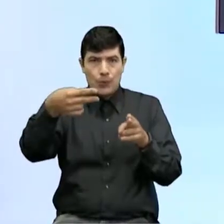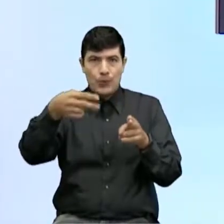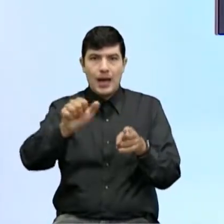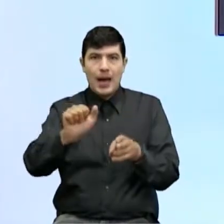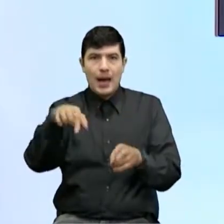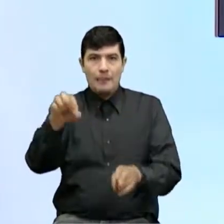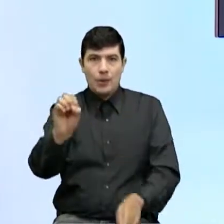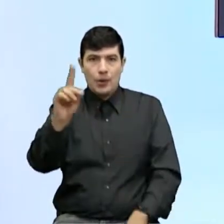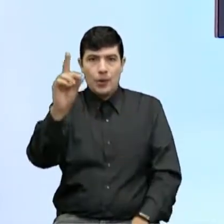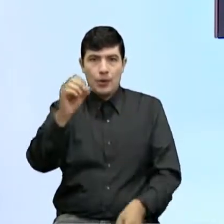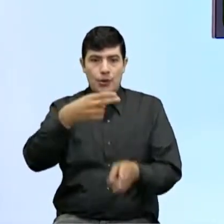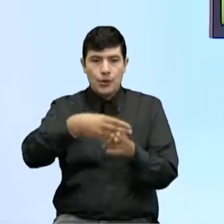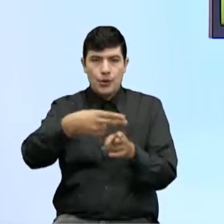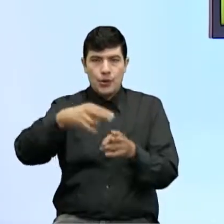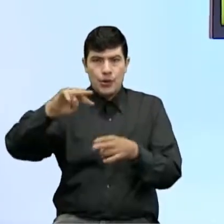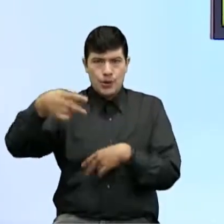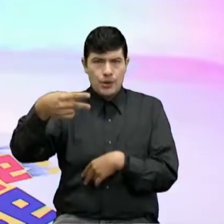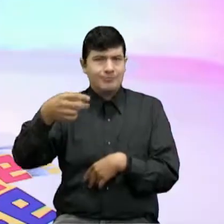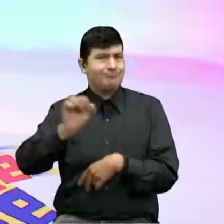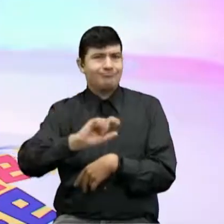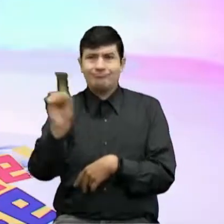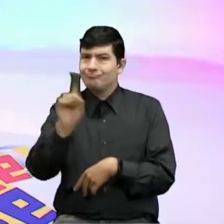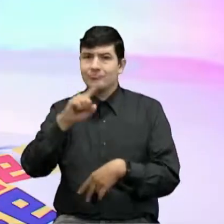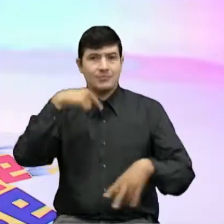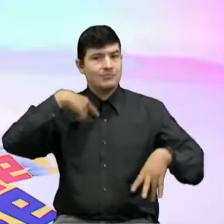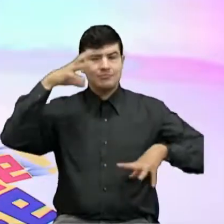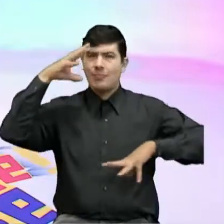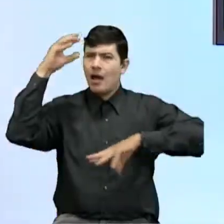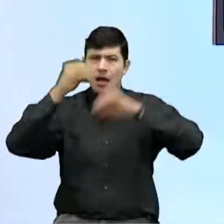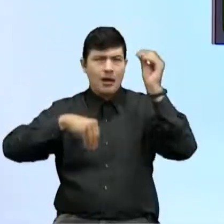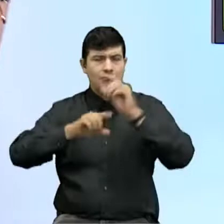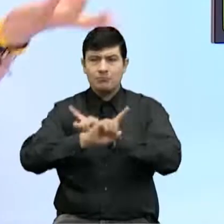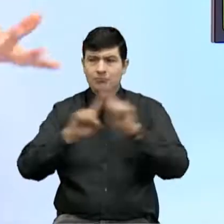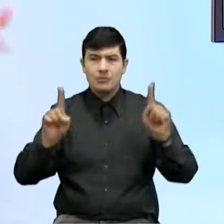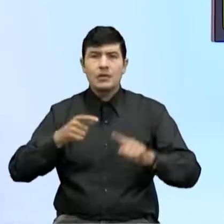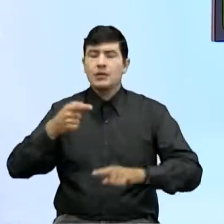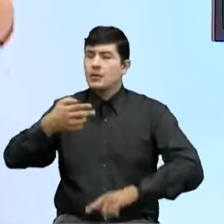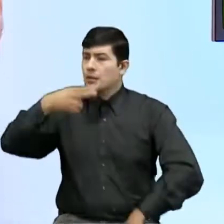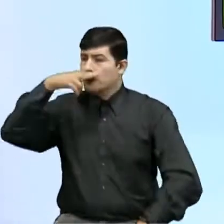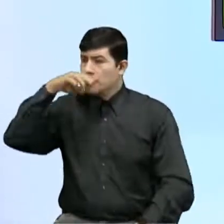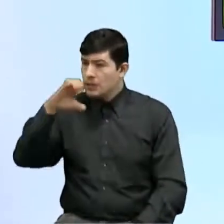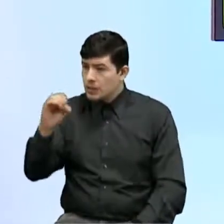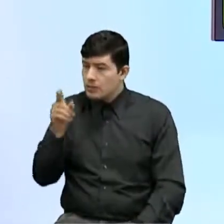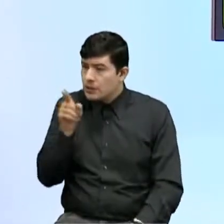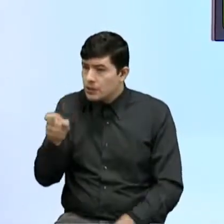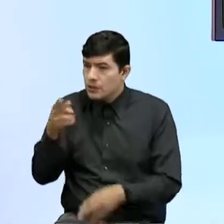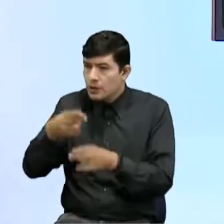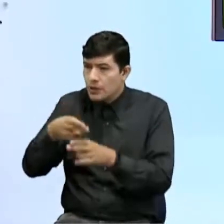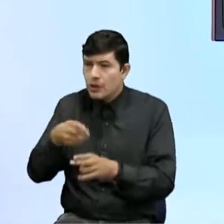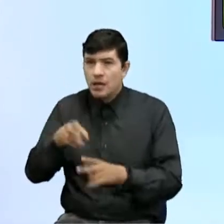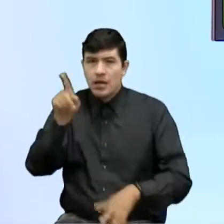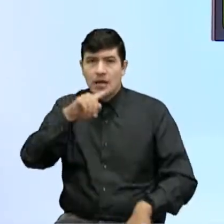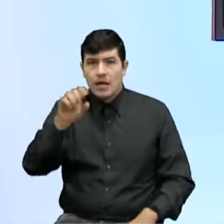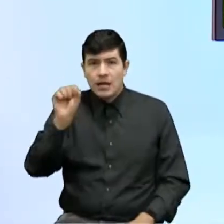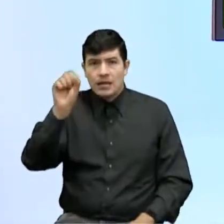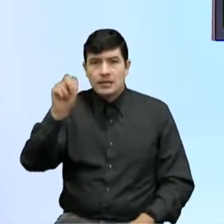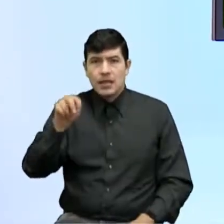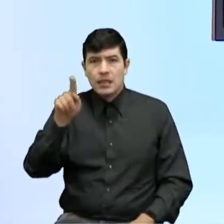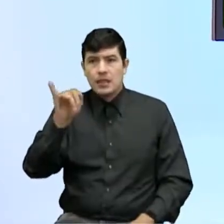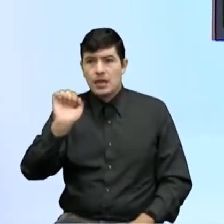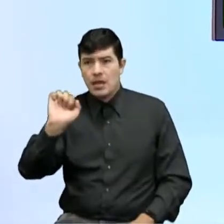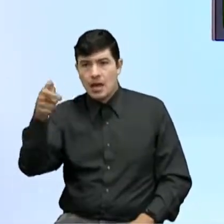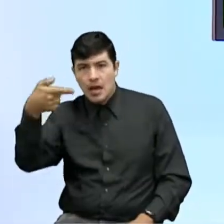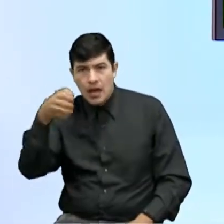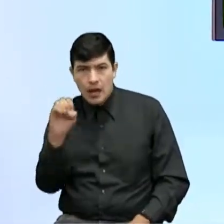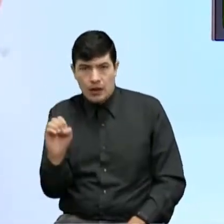yo no soy partidaria de los apodos, por eso si un niño se llama Santiago, por ejemplo, se